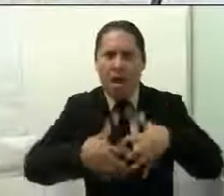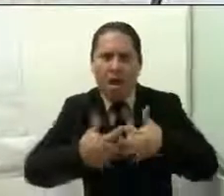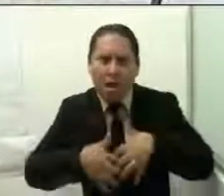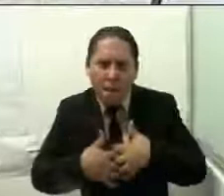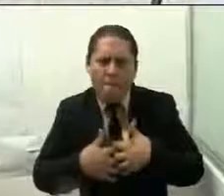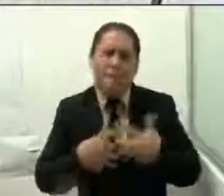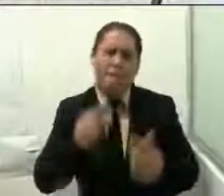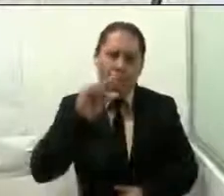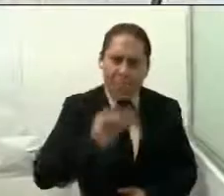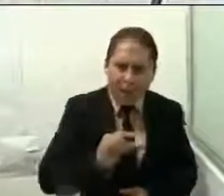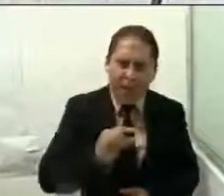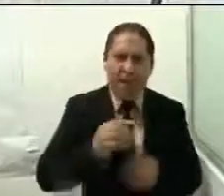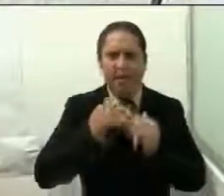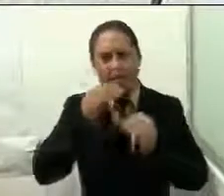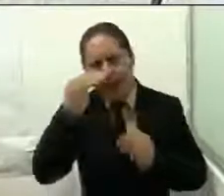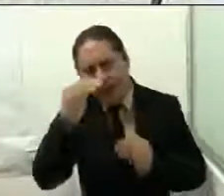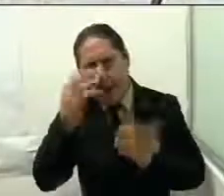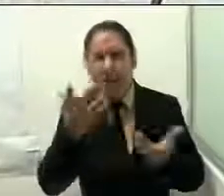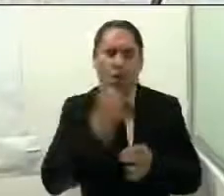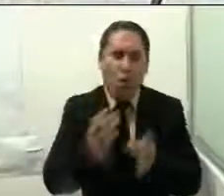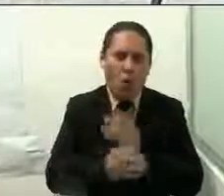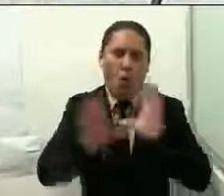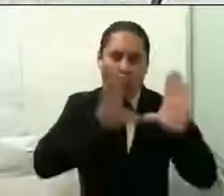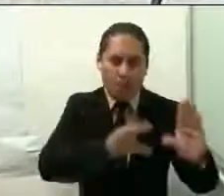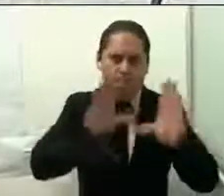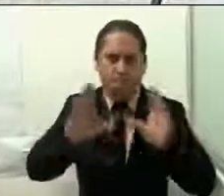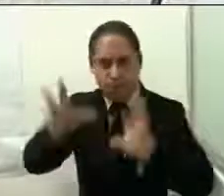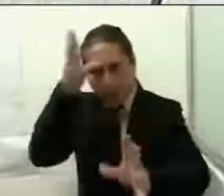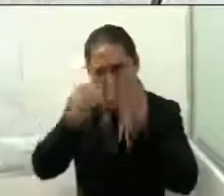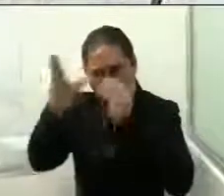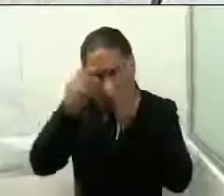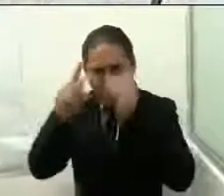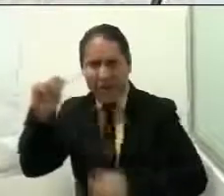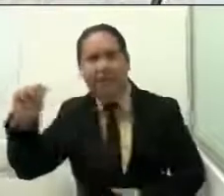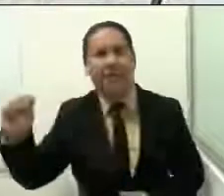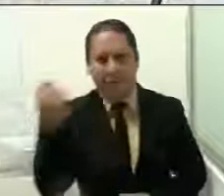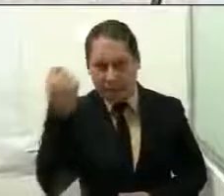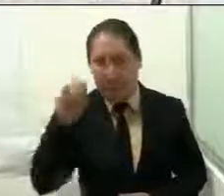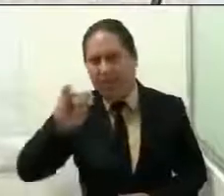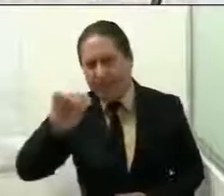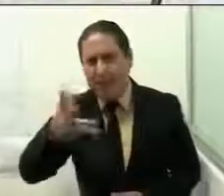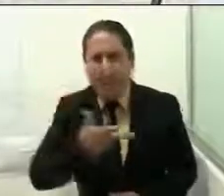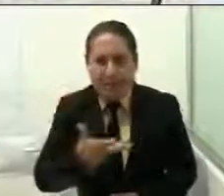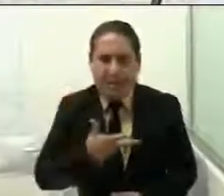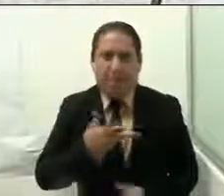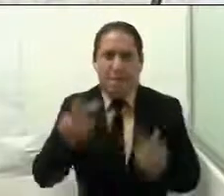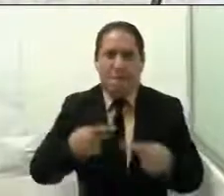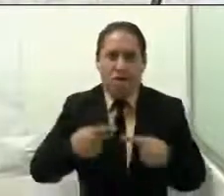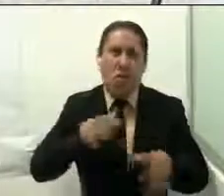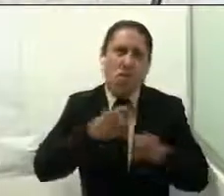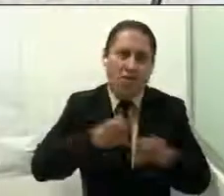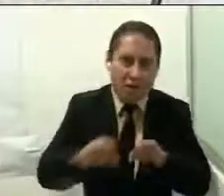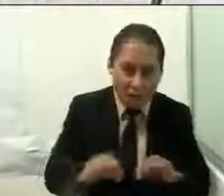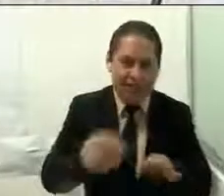rurales la capacitación y asistencia técnica articulan a productores comercializadores